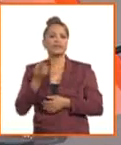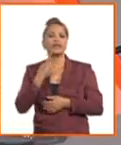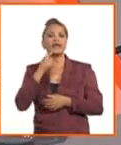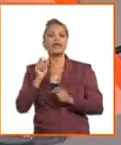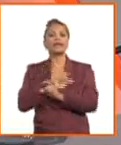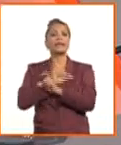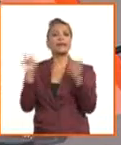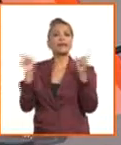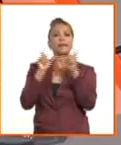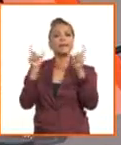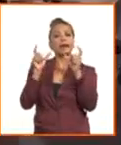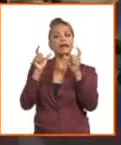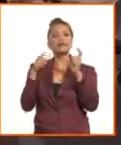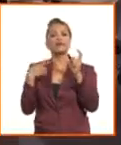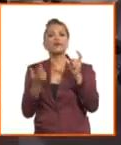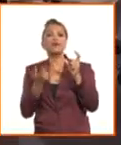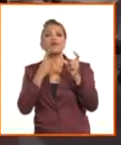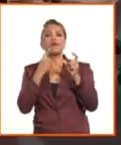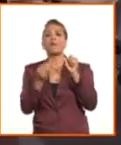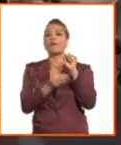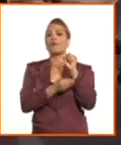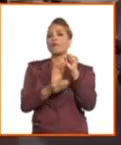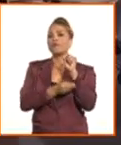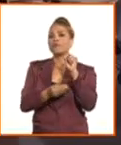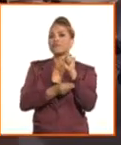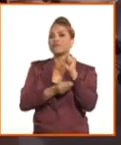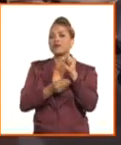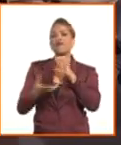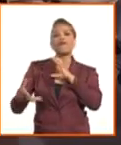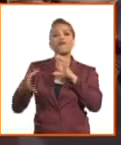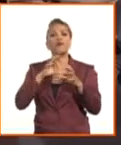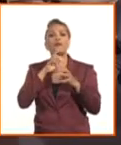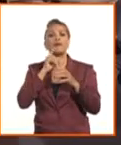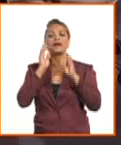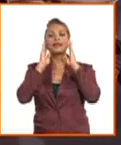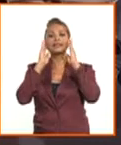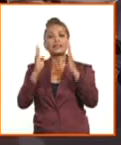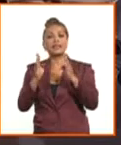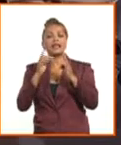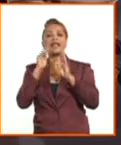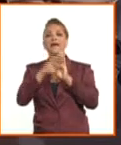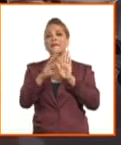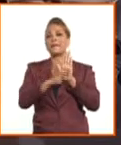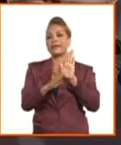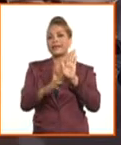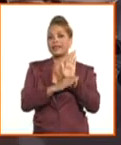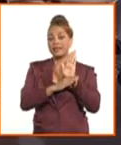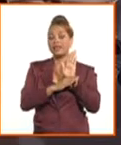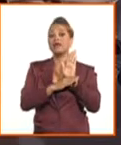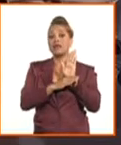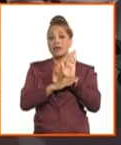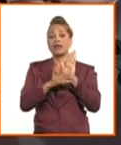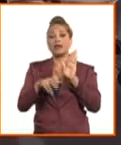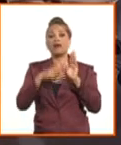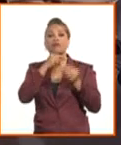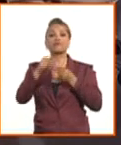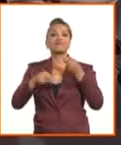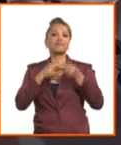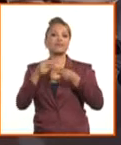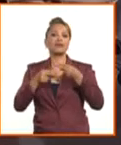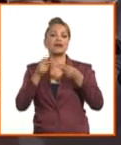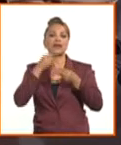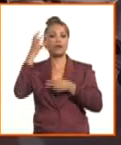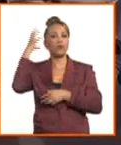impacto, las potencialidades, la manera en que se enfocan estas medidas tomadas por nuestro gobierno y